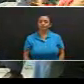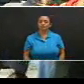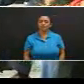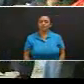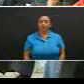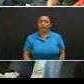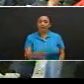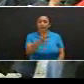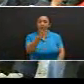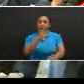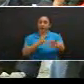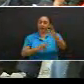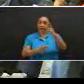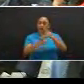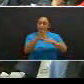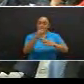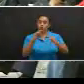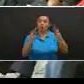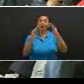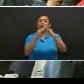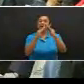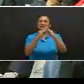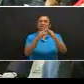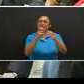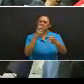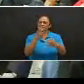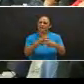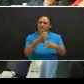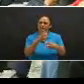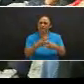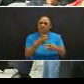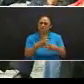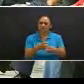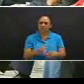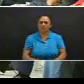El regreso a casa es difícil.